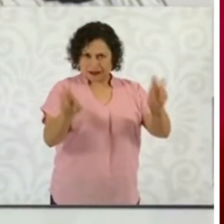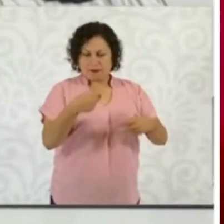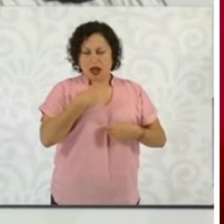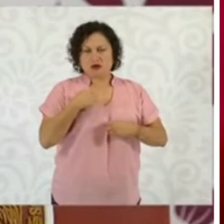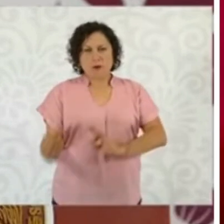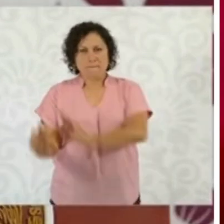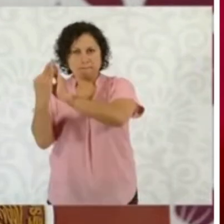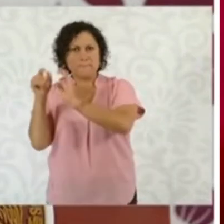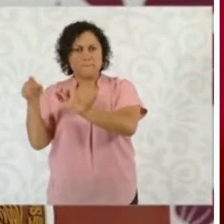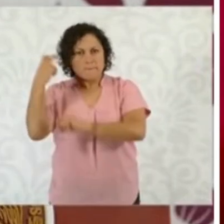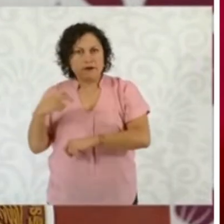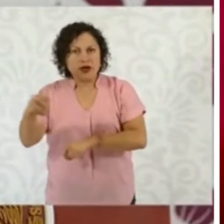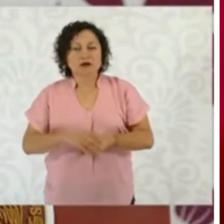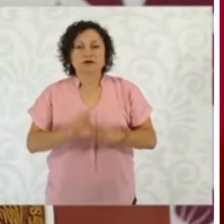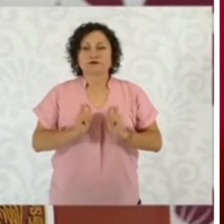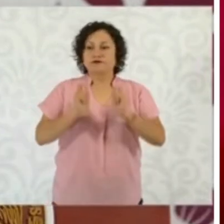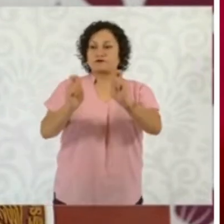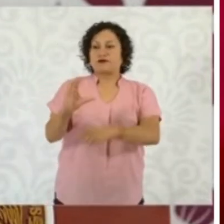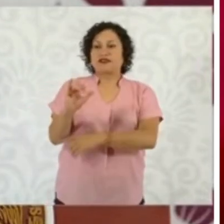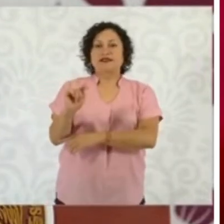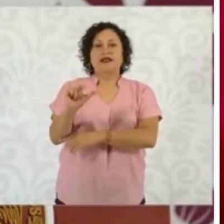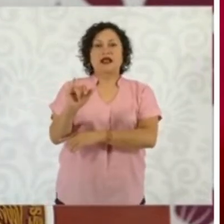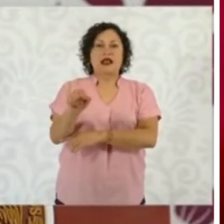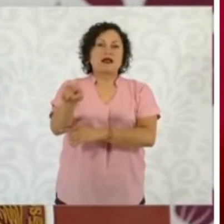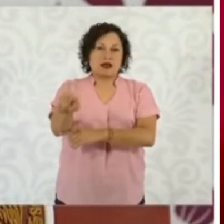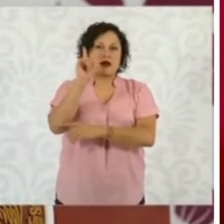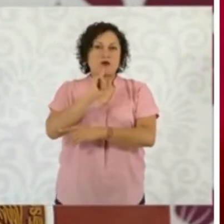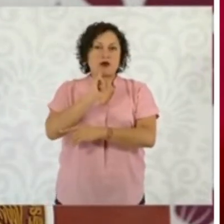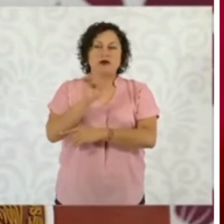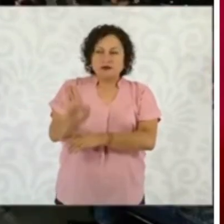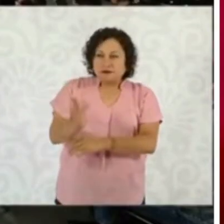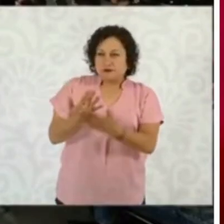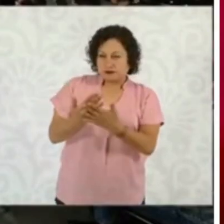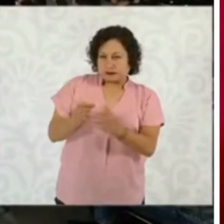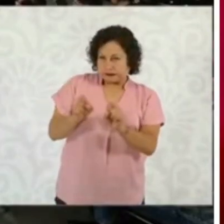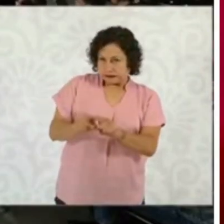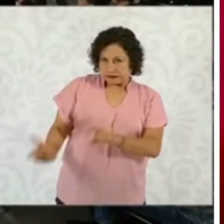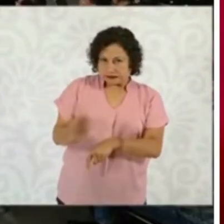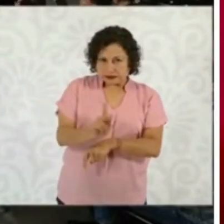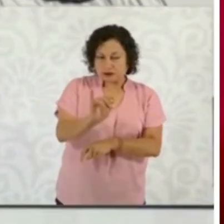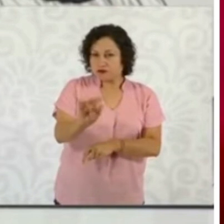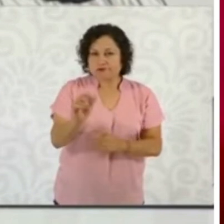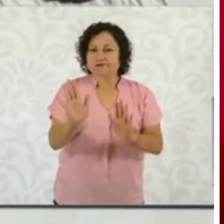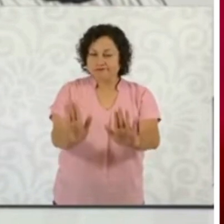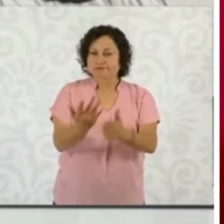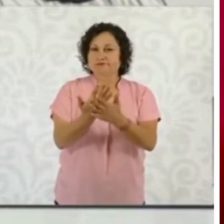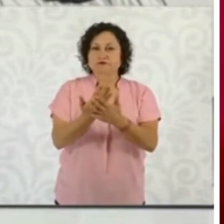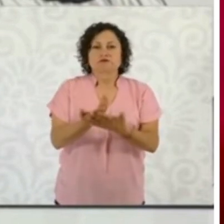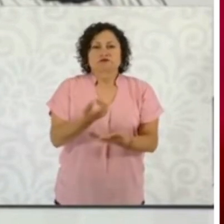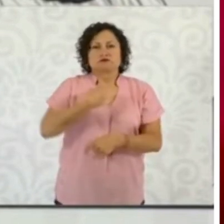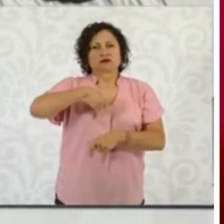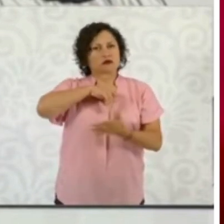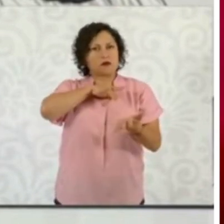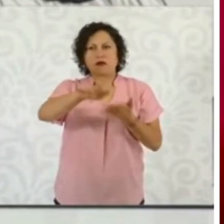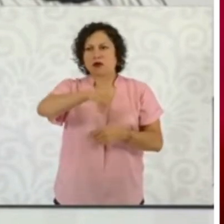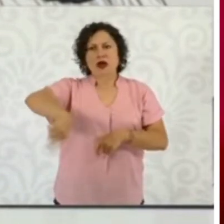Lo estaba viendo Citlali, se lo encargué, y si nos das de todas maneras para checar si es el mismo caso, pero siempre apoyar pues a víctimas,